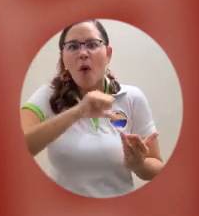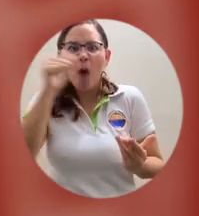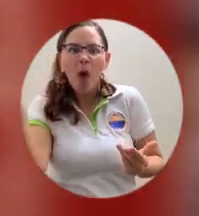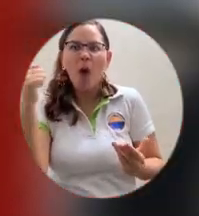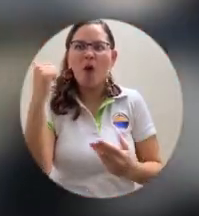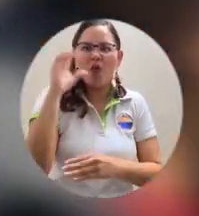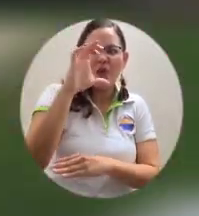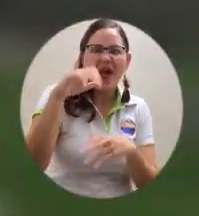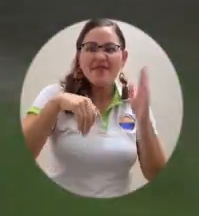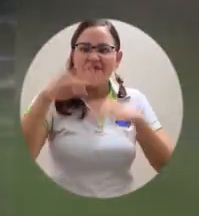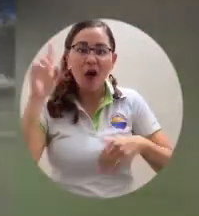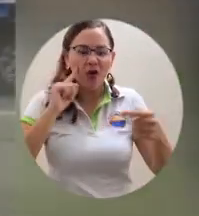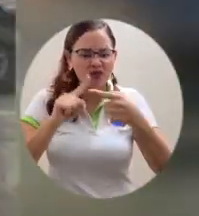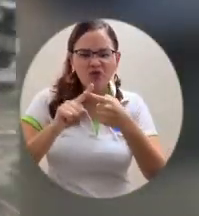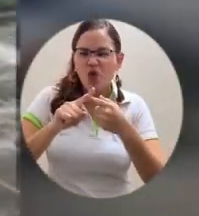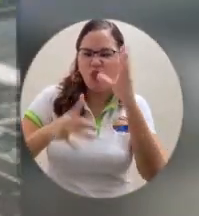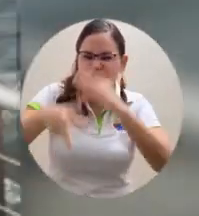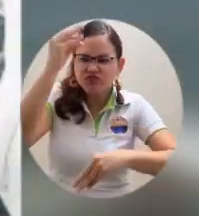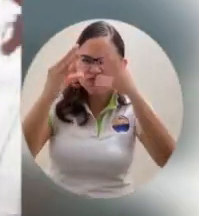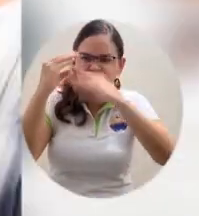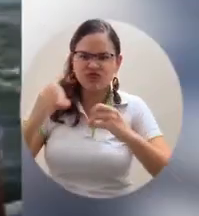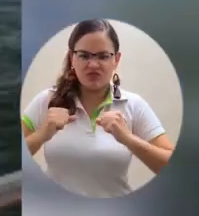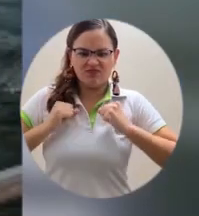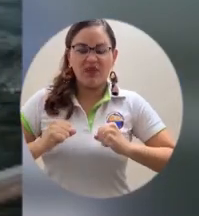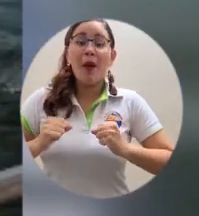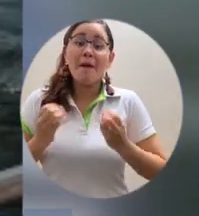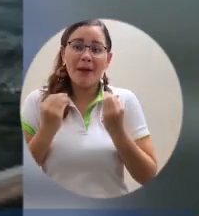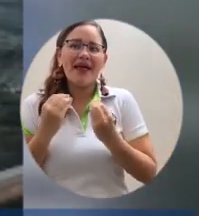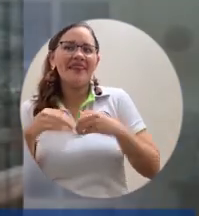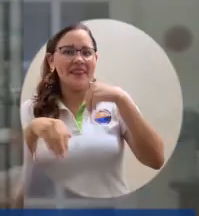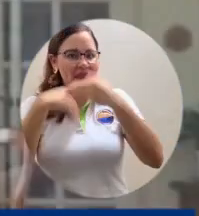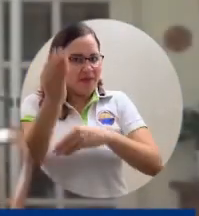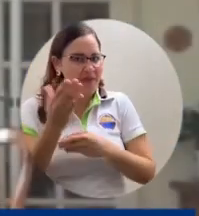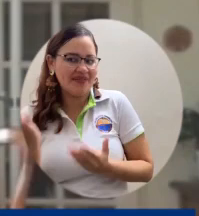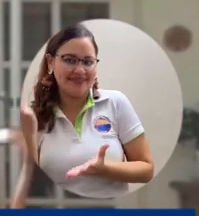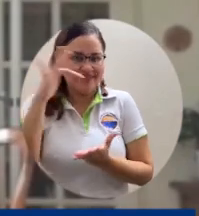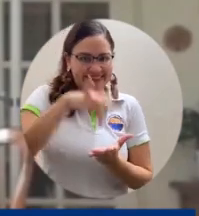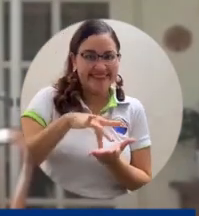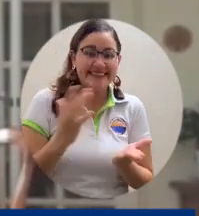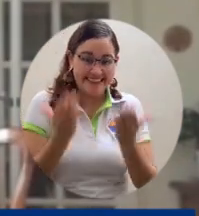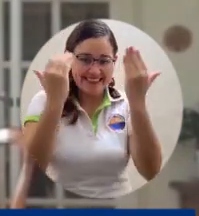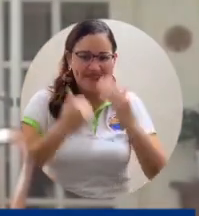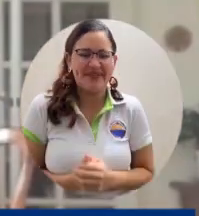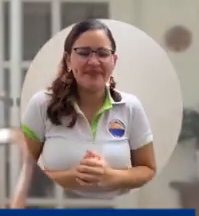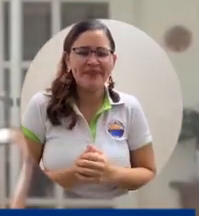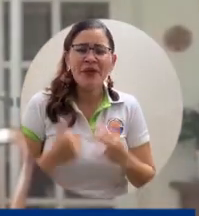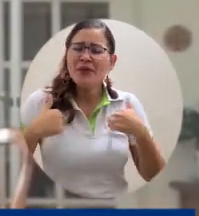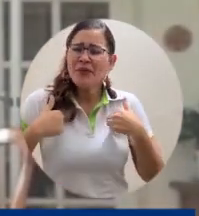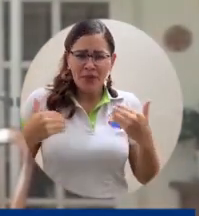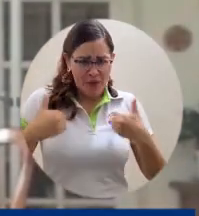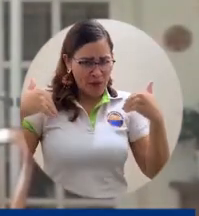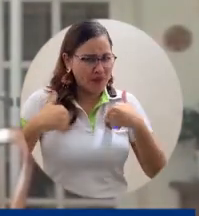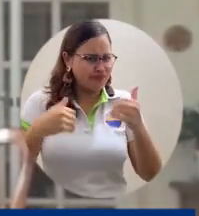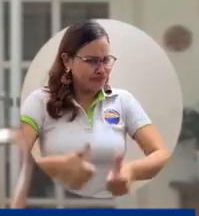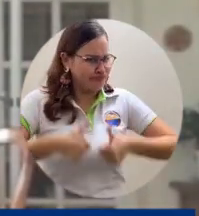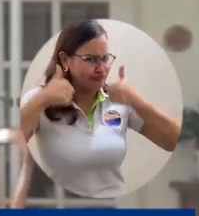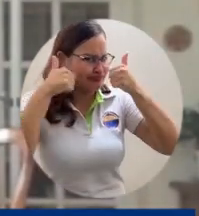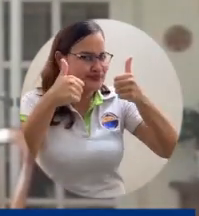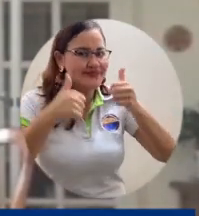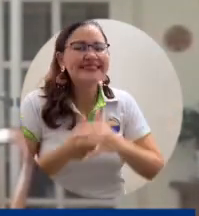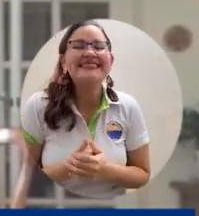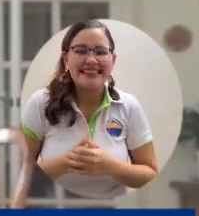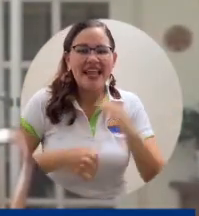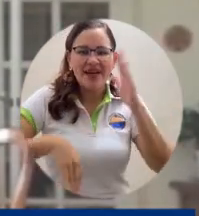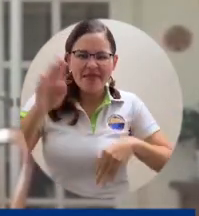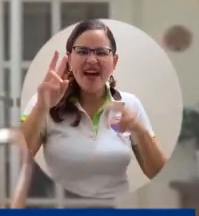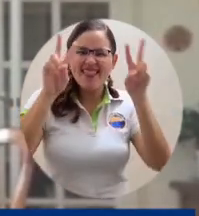para regresar a la universidad y construir Caribe. Me ha parecido súper bien y he hecho parte de una actividad que está realizando la